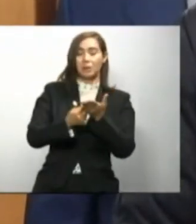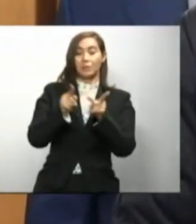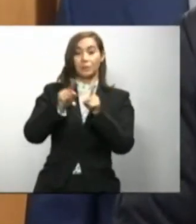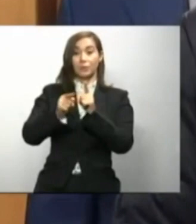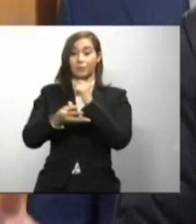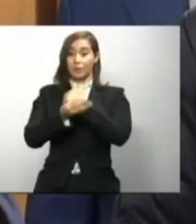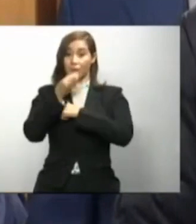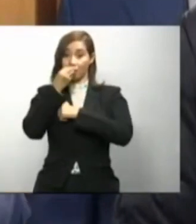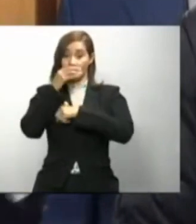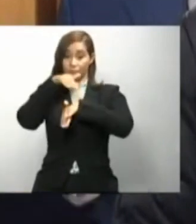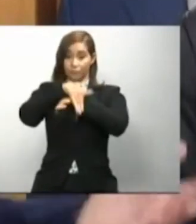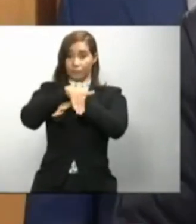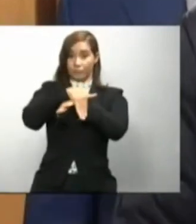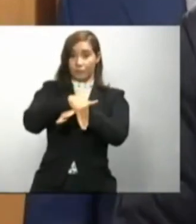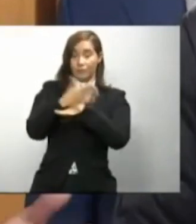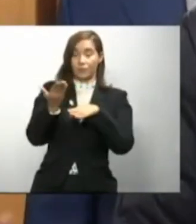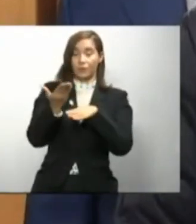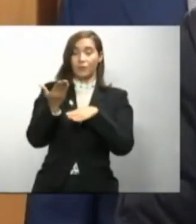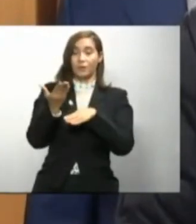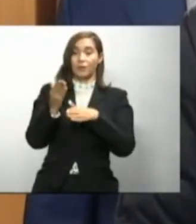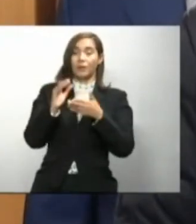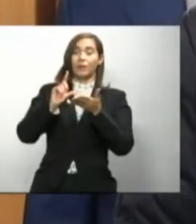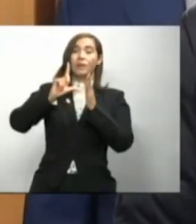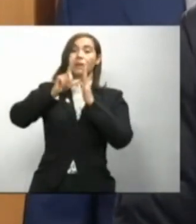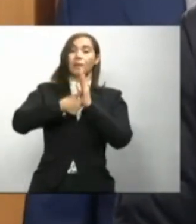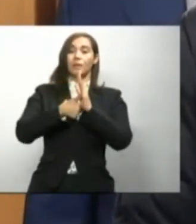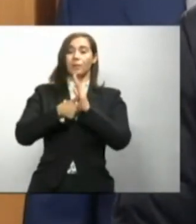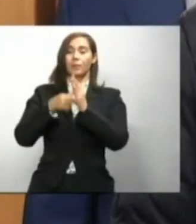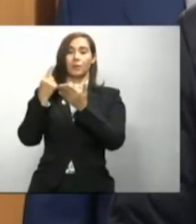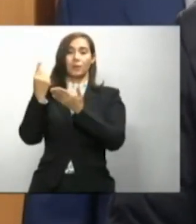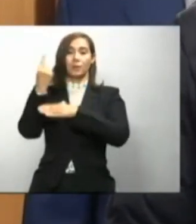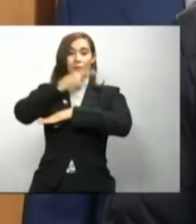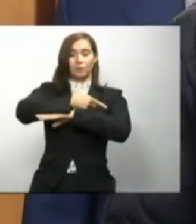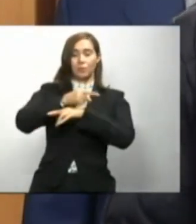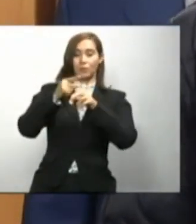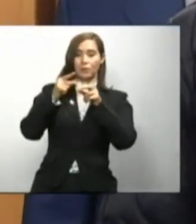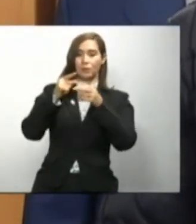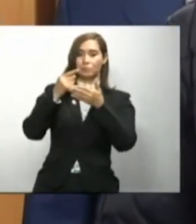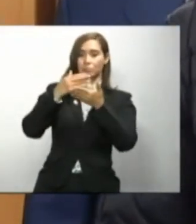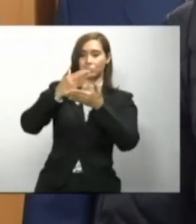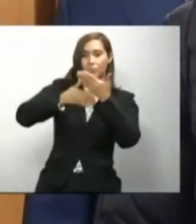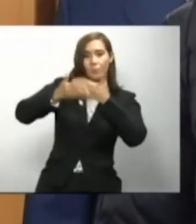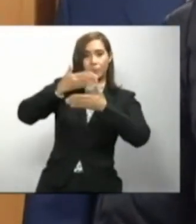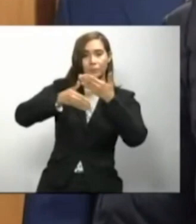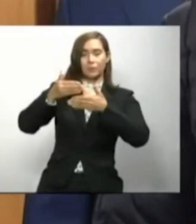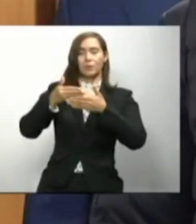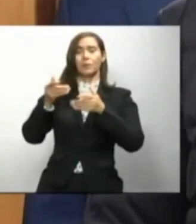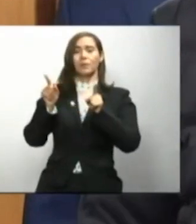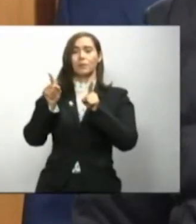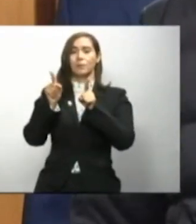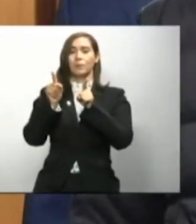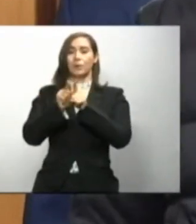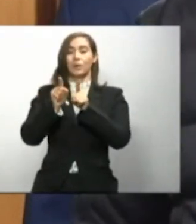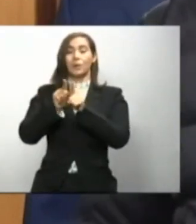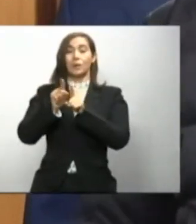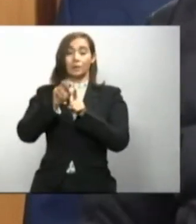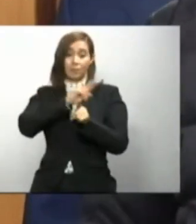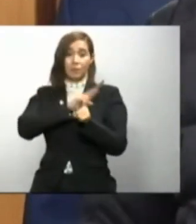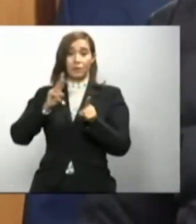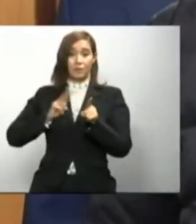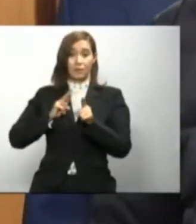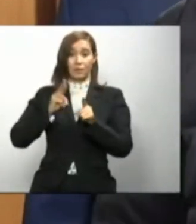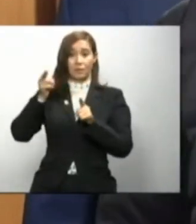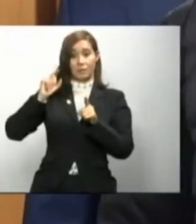cena que sostuvimos durante prácticamente pasamos estos días juntos el presidente del gobierno pedro sánchez y su majestad el rey